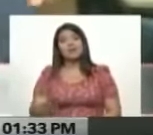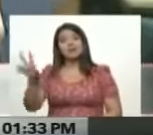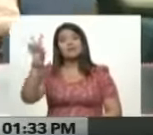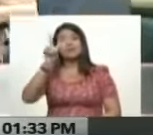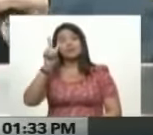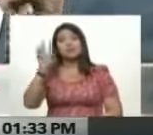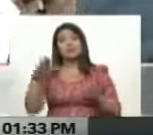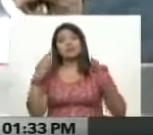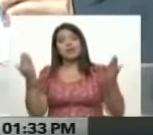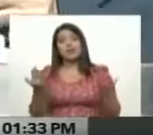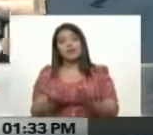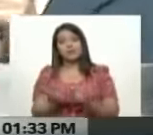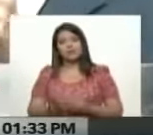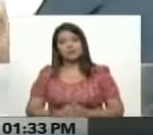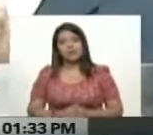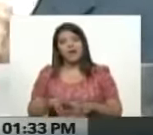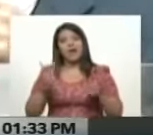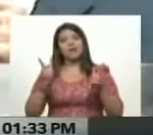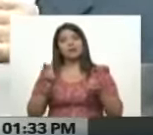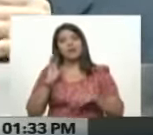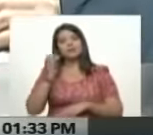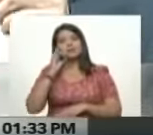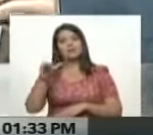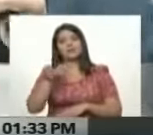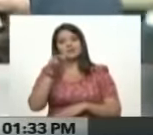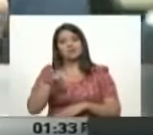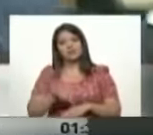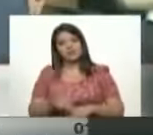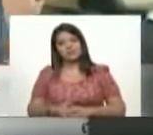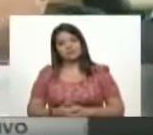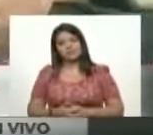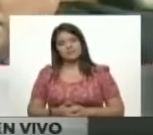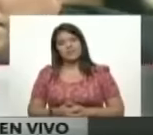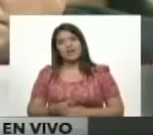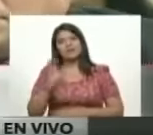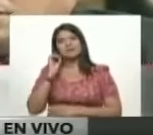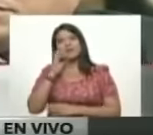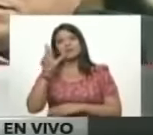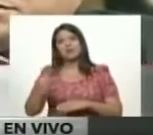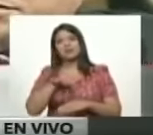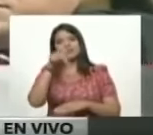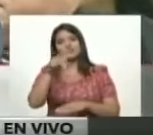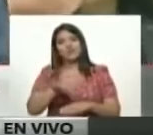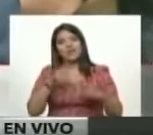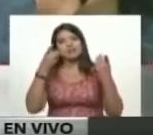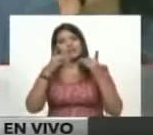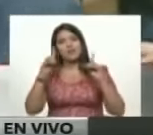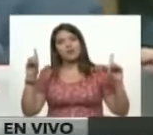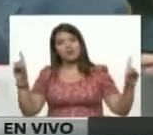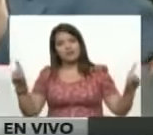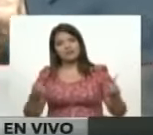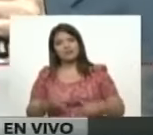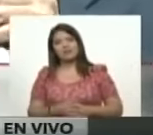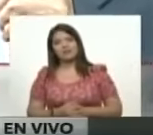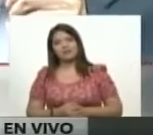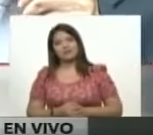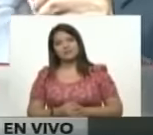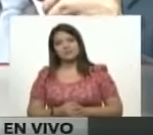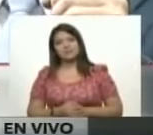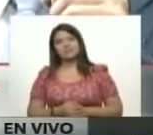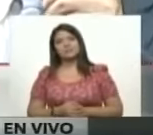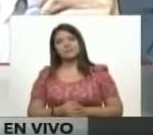mundo a la nueva Asamblea Nacional, a la Asamblea Nacional Democrática, a la que va